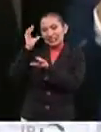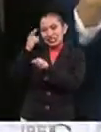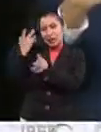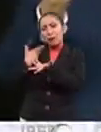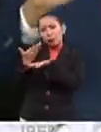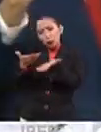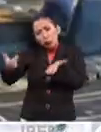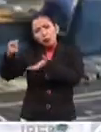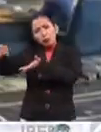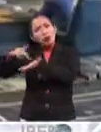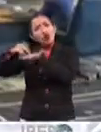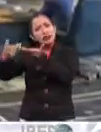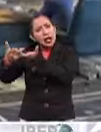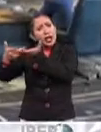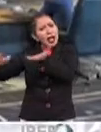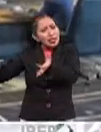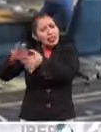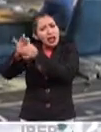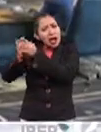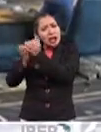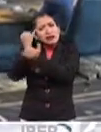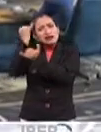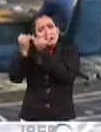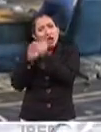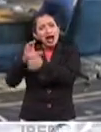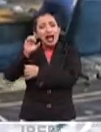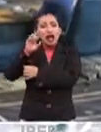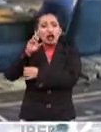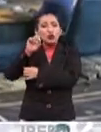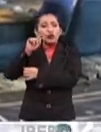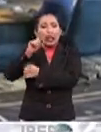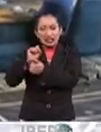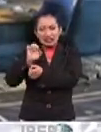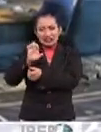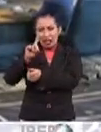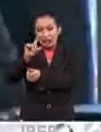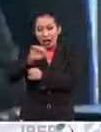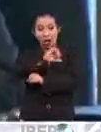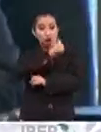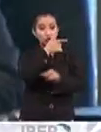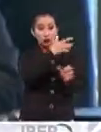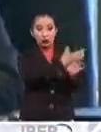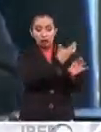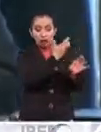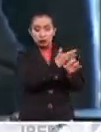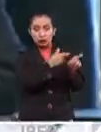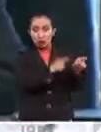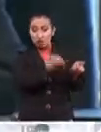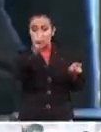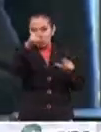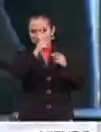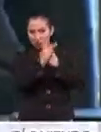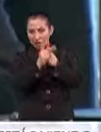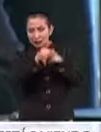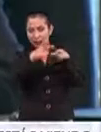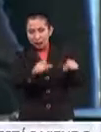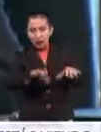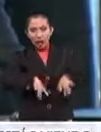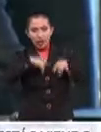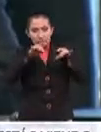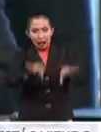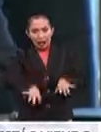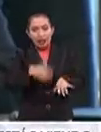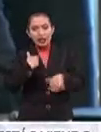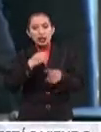está ofreciendo este gran proyecto, la nueva iniciativa de la Ruta de la Seda, por el otro lado los Estados Unidos y estos otros países, Japón, Australia